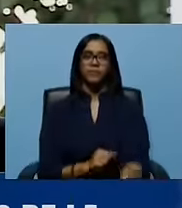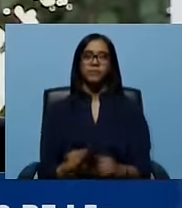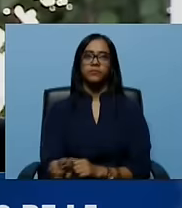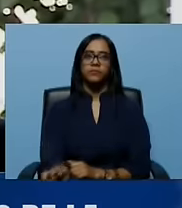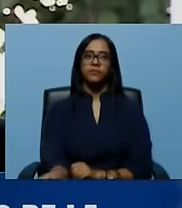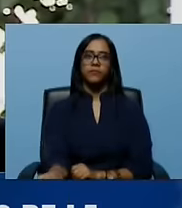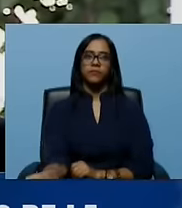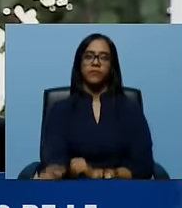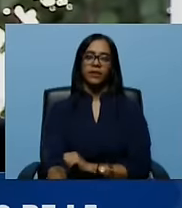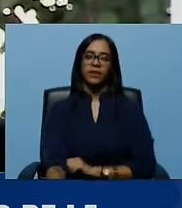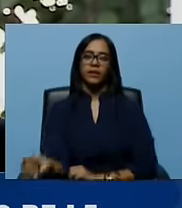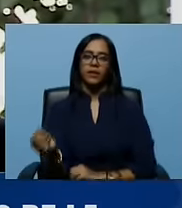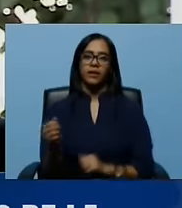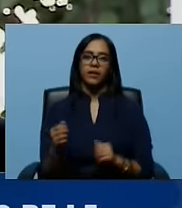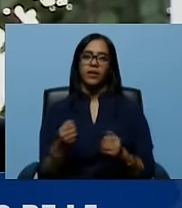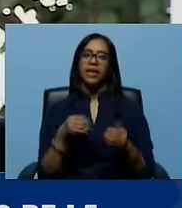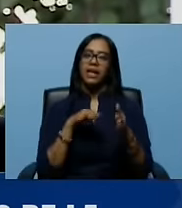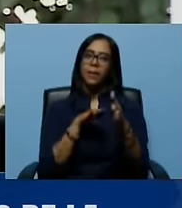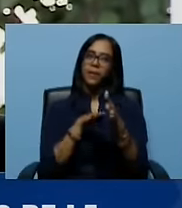¿Qué prevalecerá?